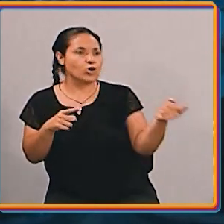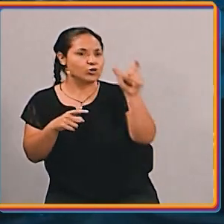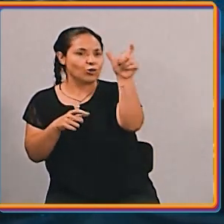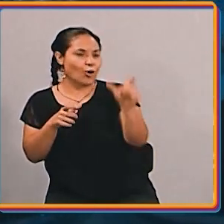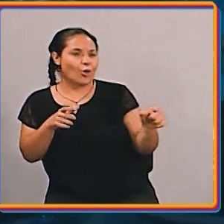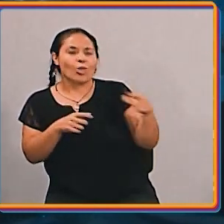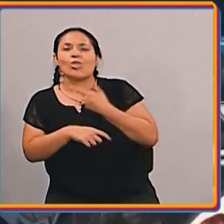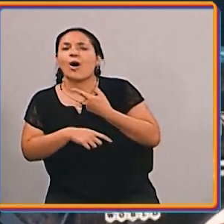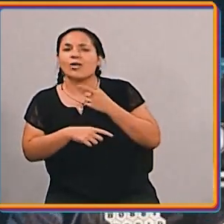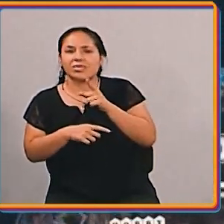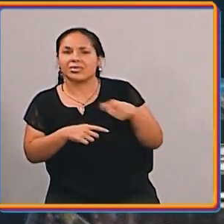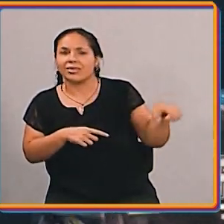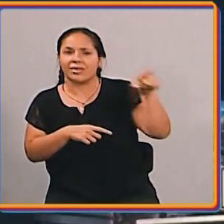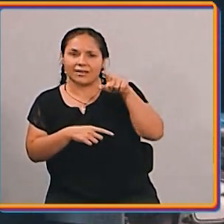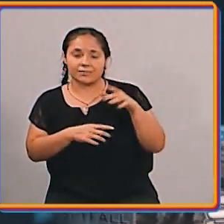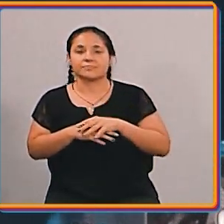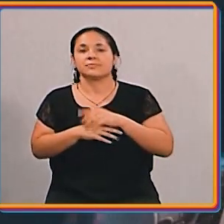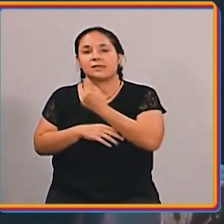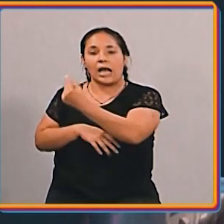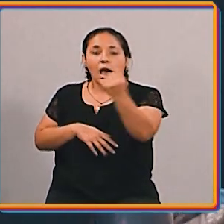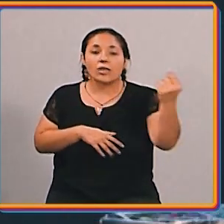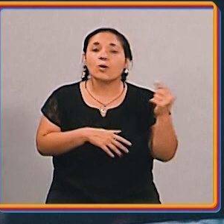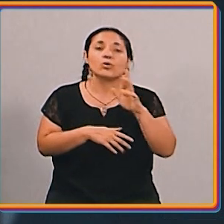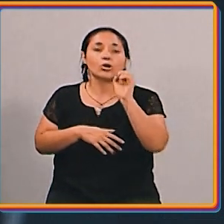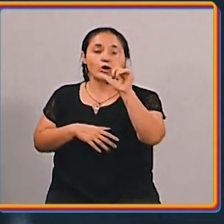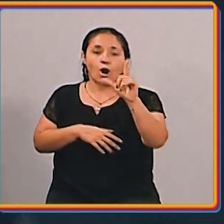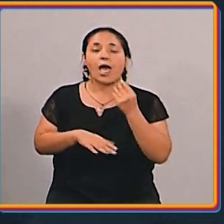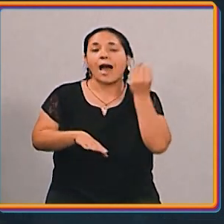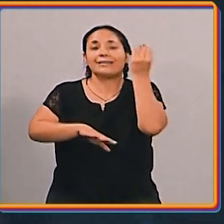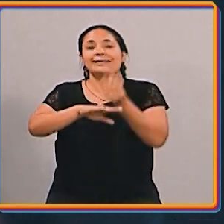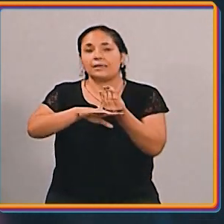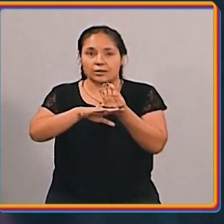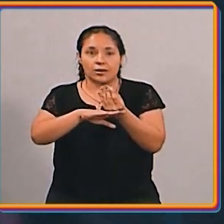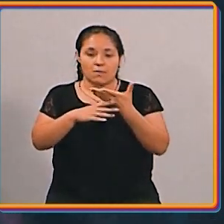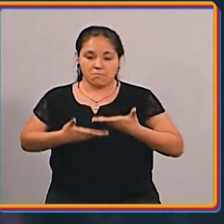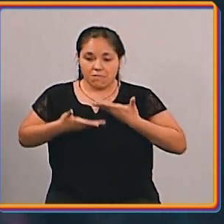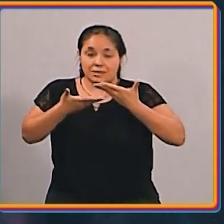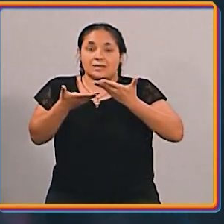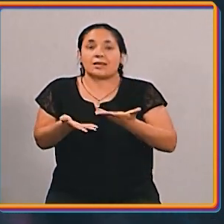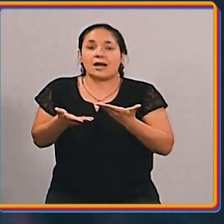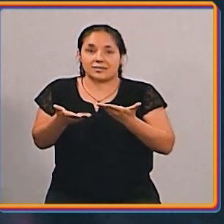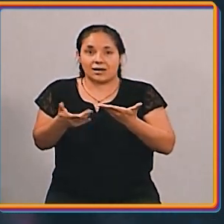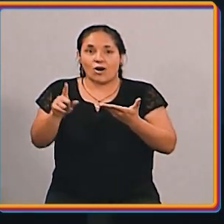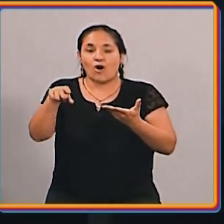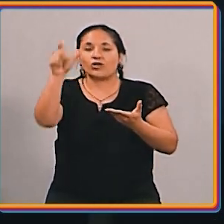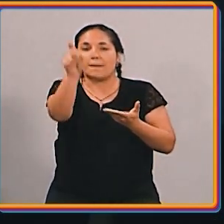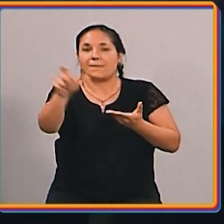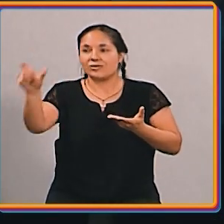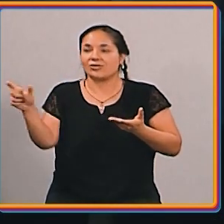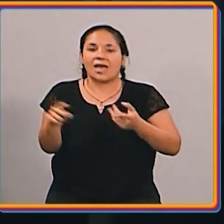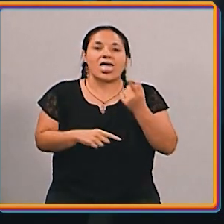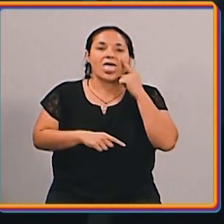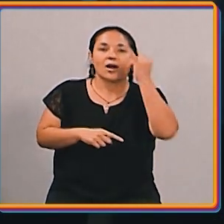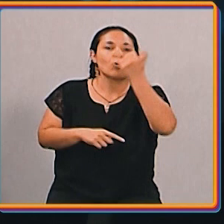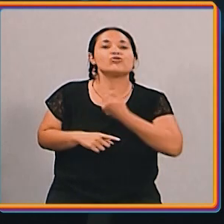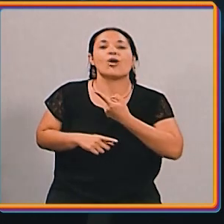se encuentran los agentes. En este juego, cada persona asume un rol activo, ya que deberá presentarse ante los demás, evitando que estos